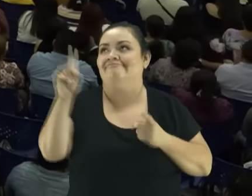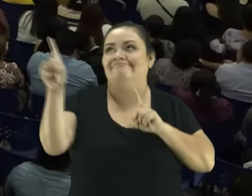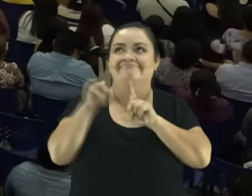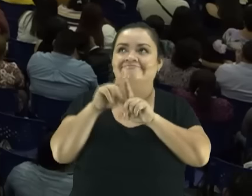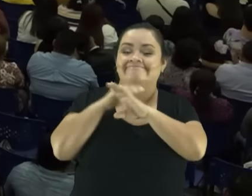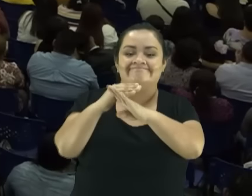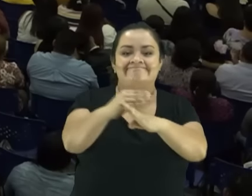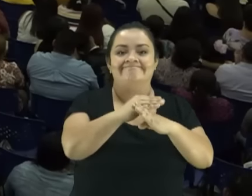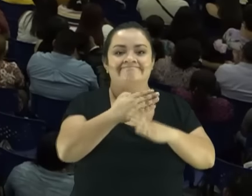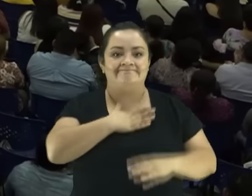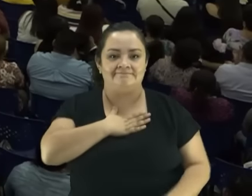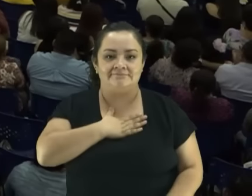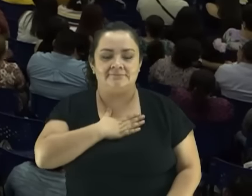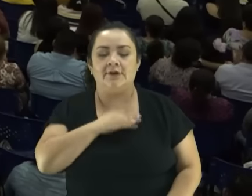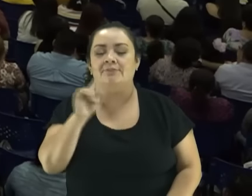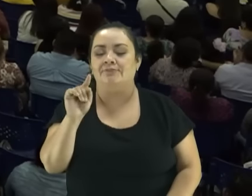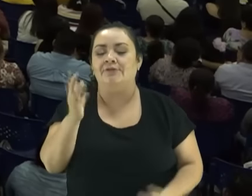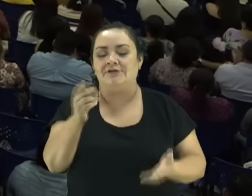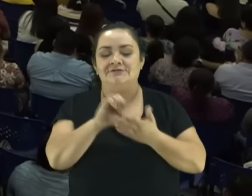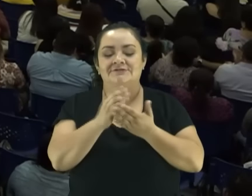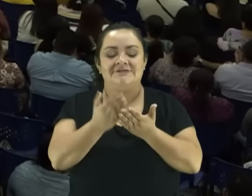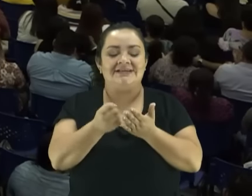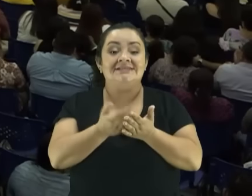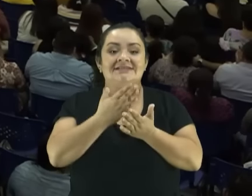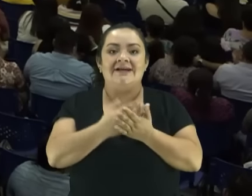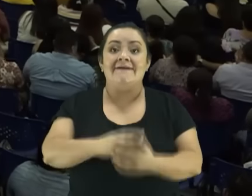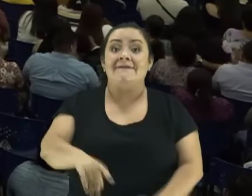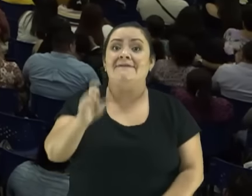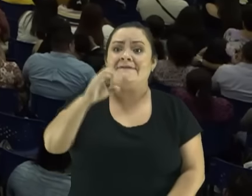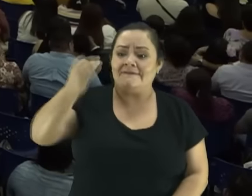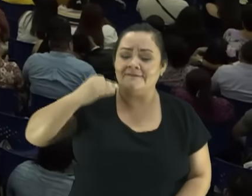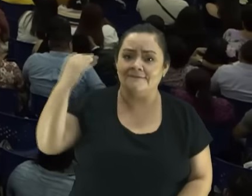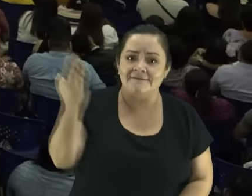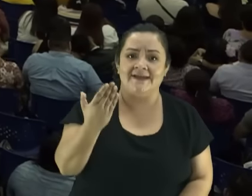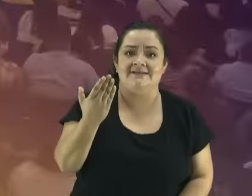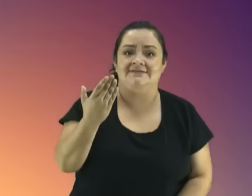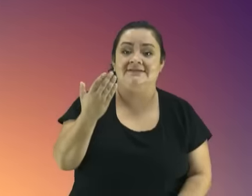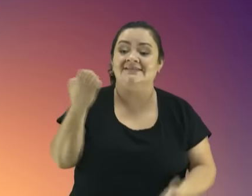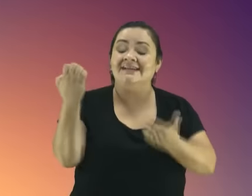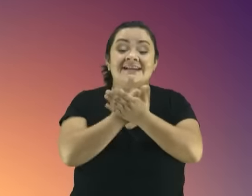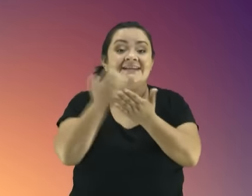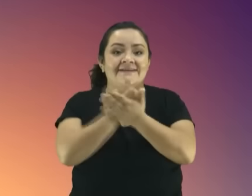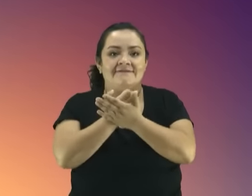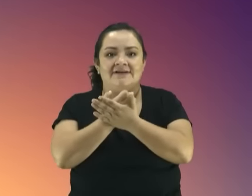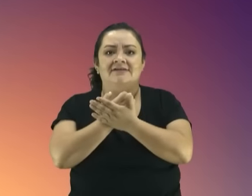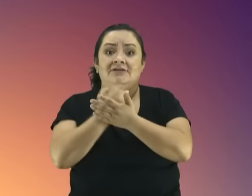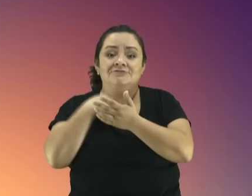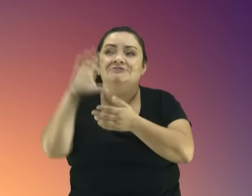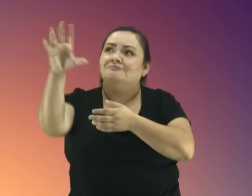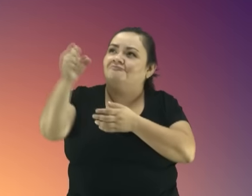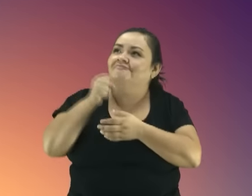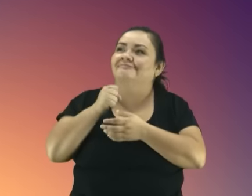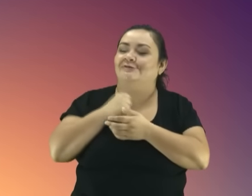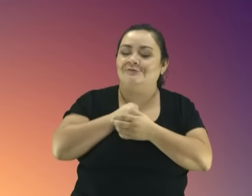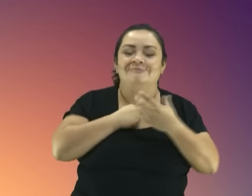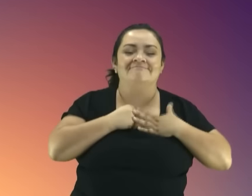honra y la gloria por eso decía primera Timoteo palabra fiel y digna de ser recibida por tod agarre su pedacito